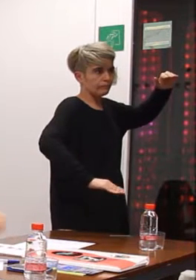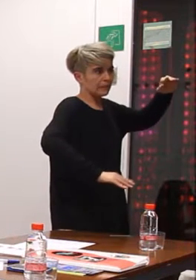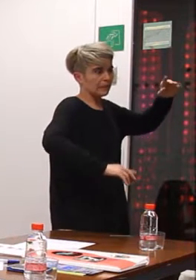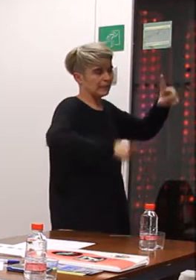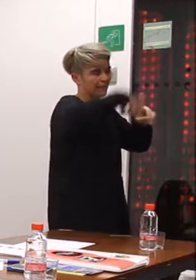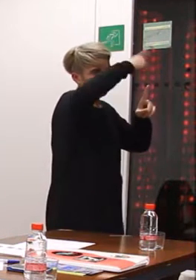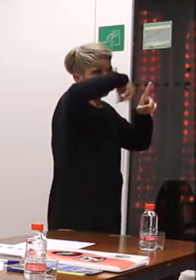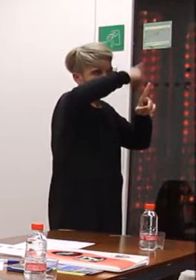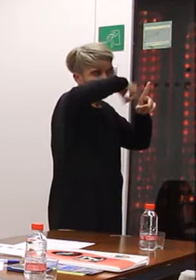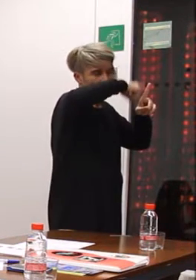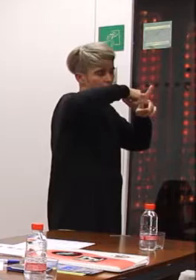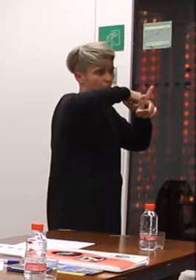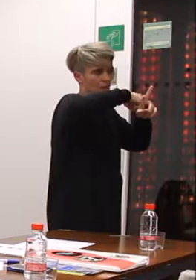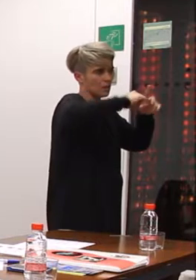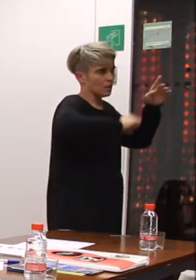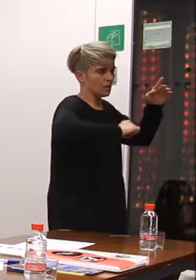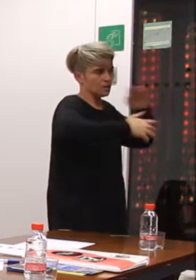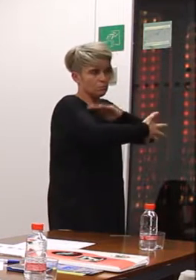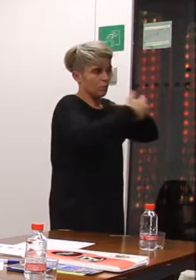pobres en nuestra sociedad.